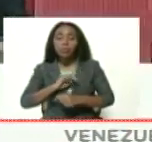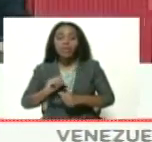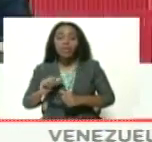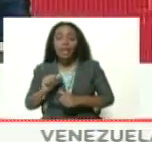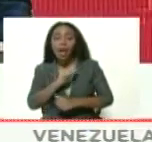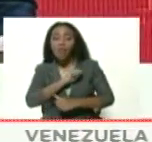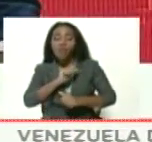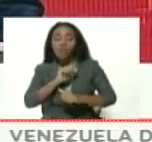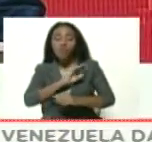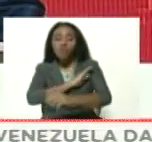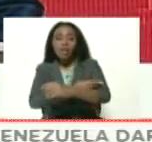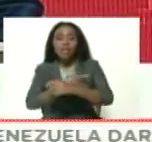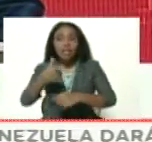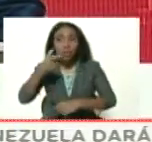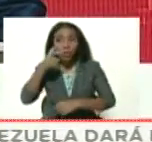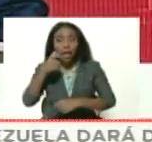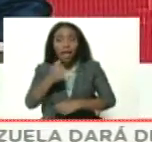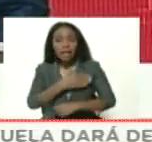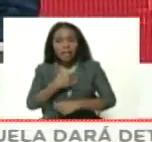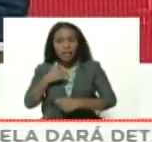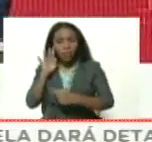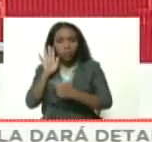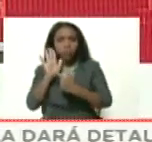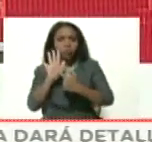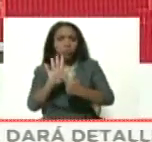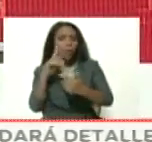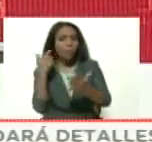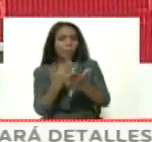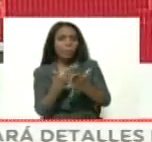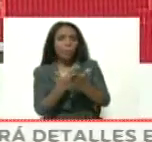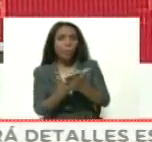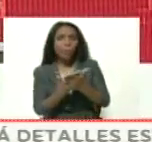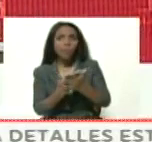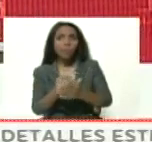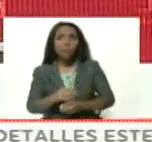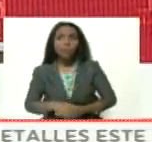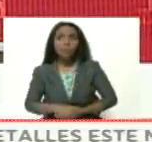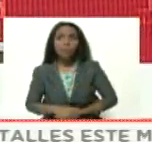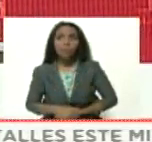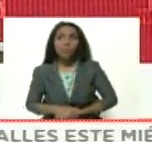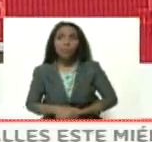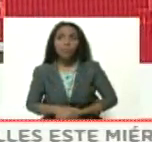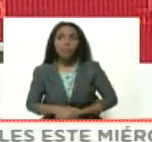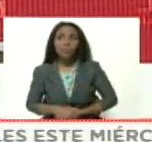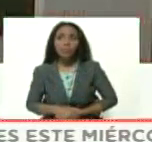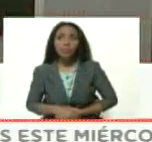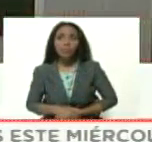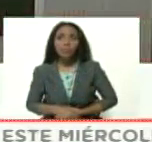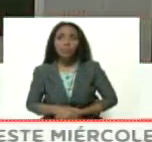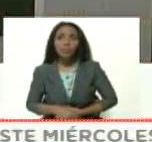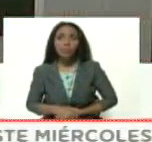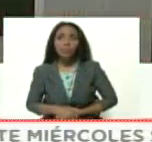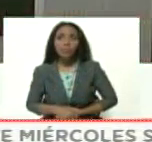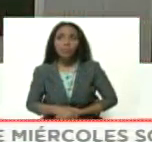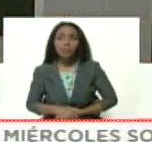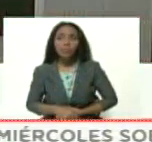seguridad. Yo no sé si quieren mostrar el mapa de cuál era el recorrido que iba a tener.